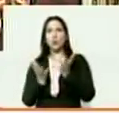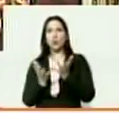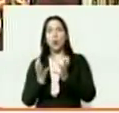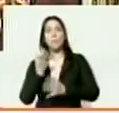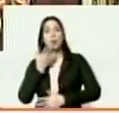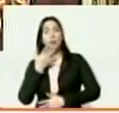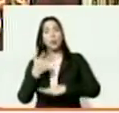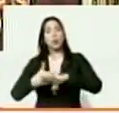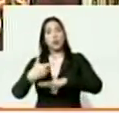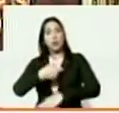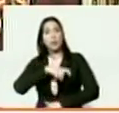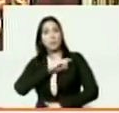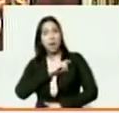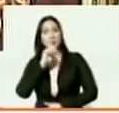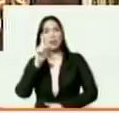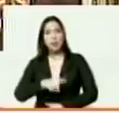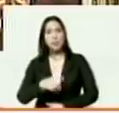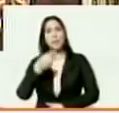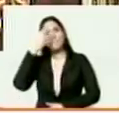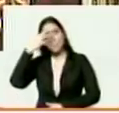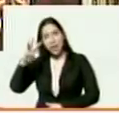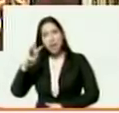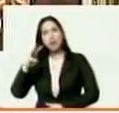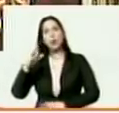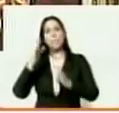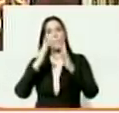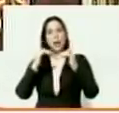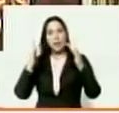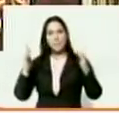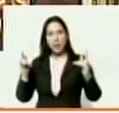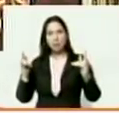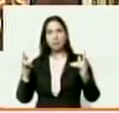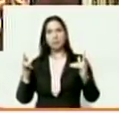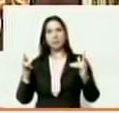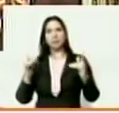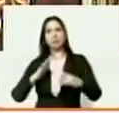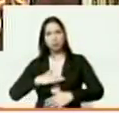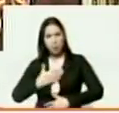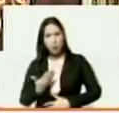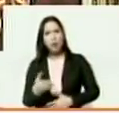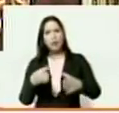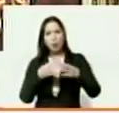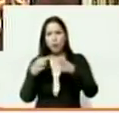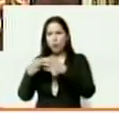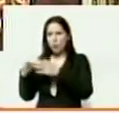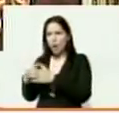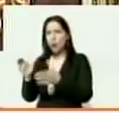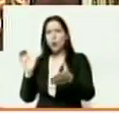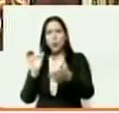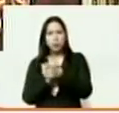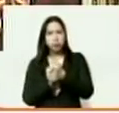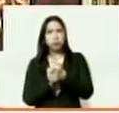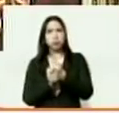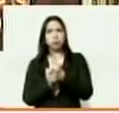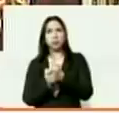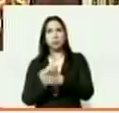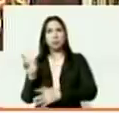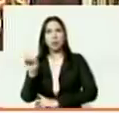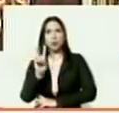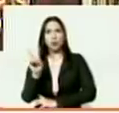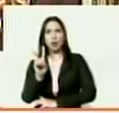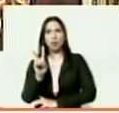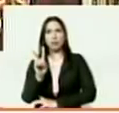de España, del gobierno de México, Panamá, que se pueda conformar un grupo de amigos de Venezuela,